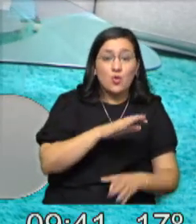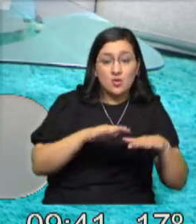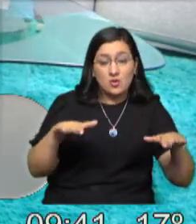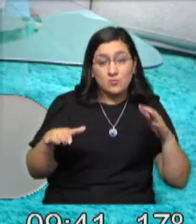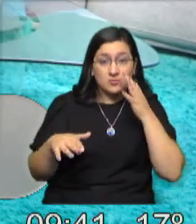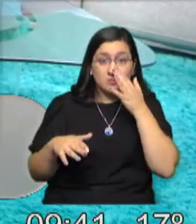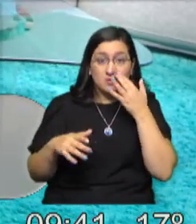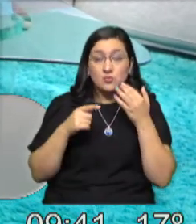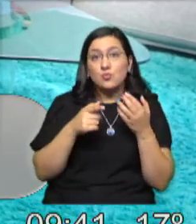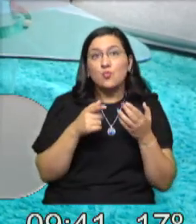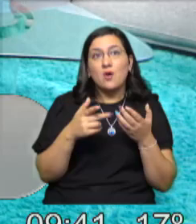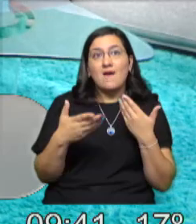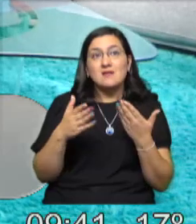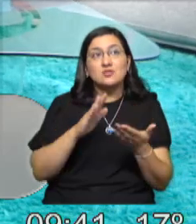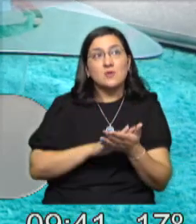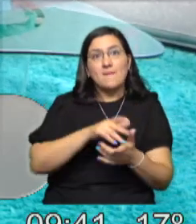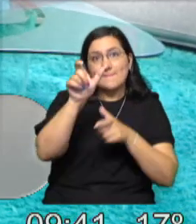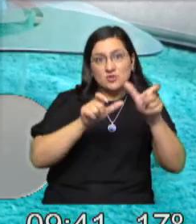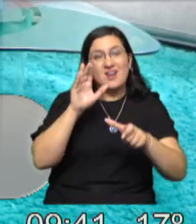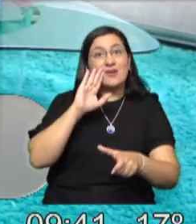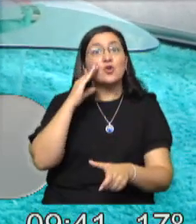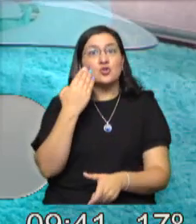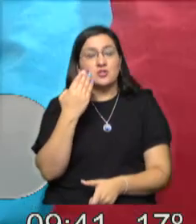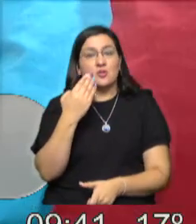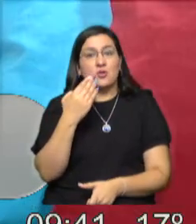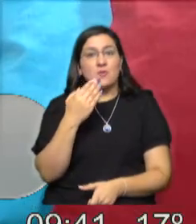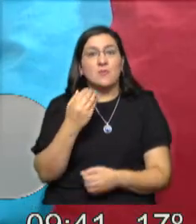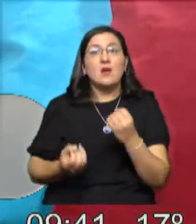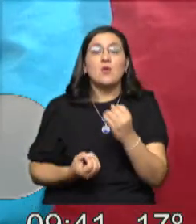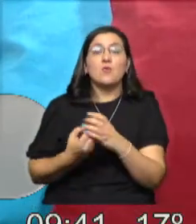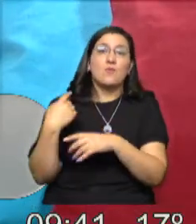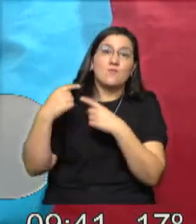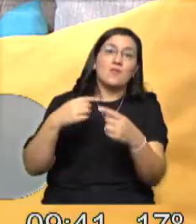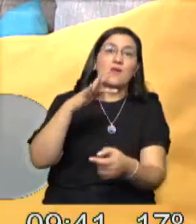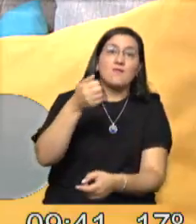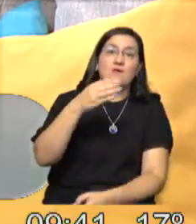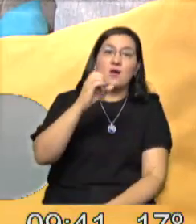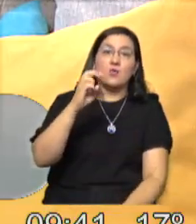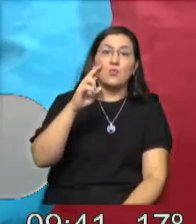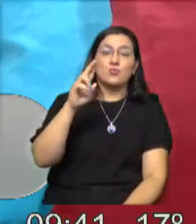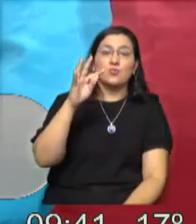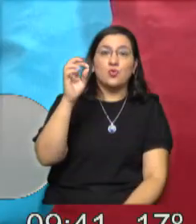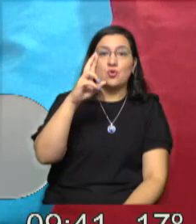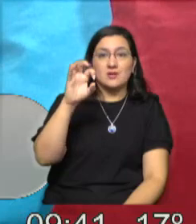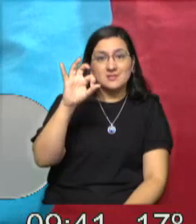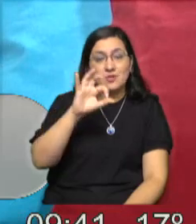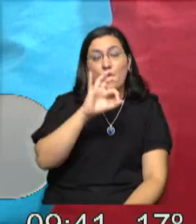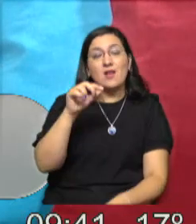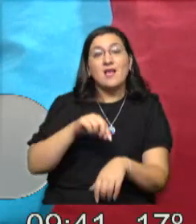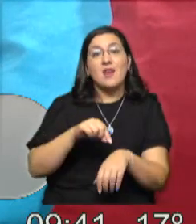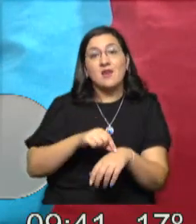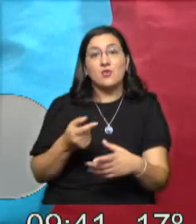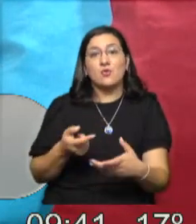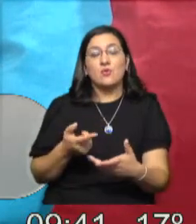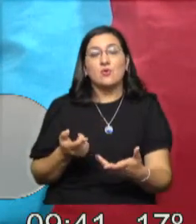estás hablando de todos nombres que, vos dijiste Roger Mila, pero para las nuevas generaciones es Facu Torres, claro. Exacto, claro. Sí, sí. Bueno,